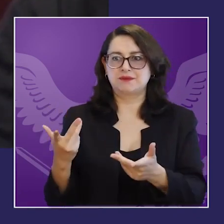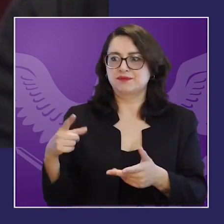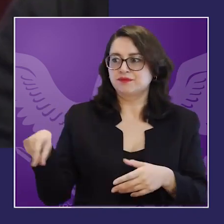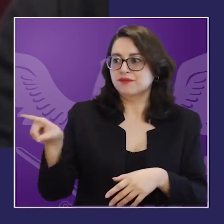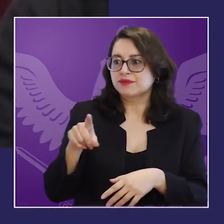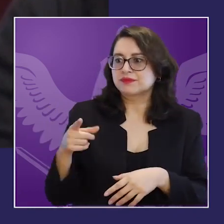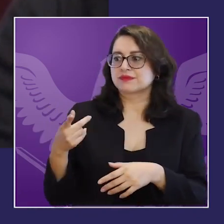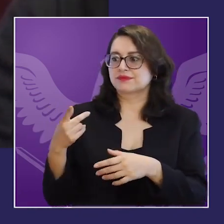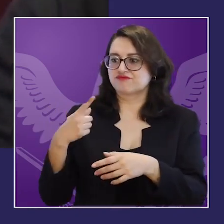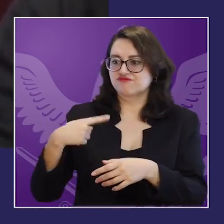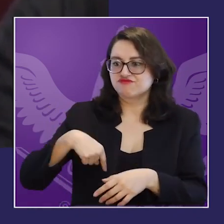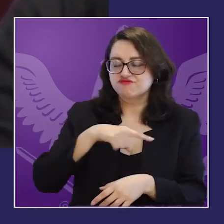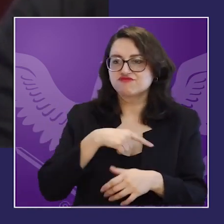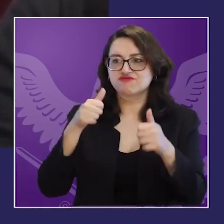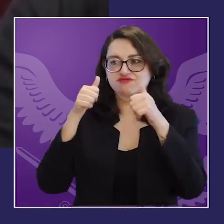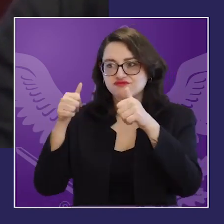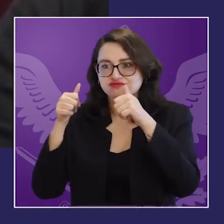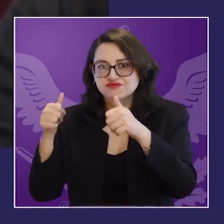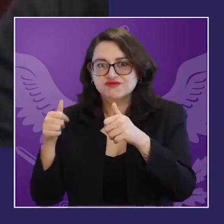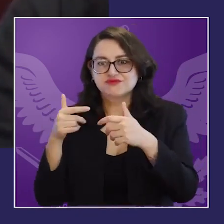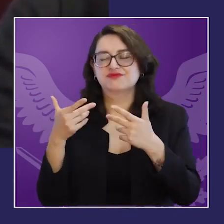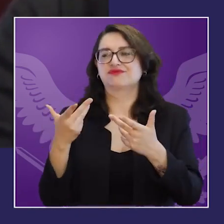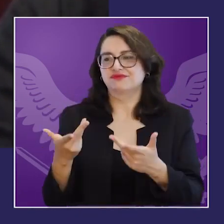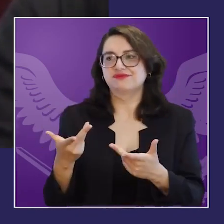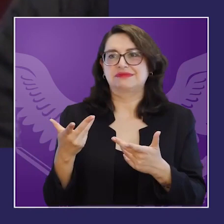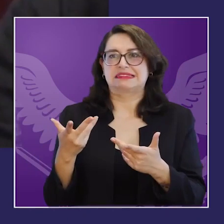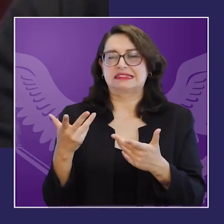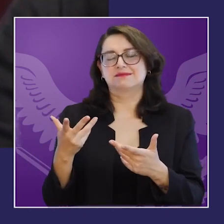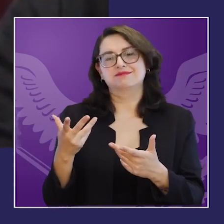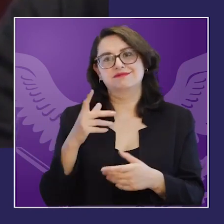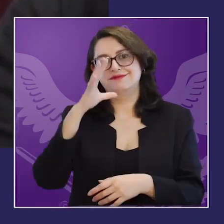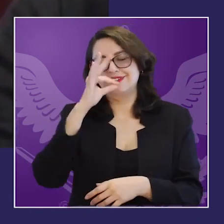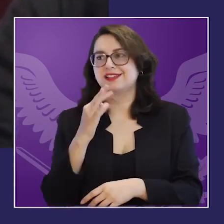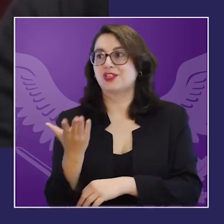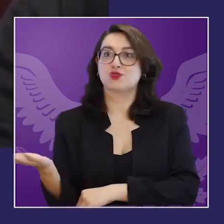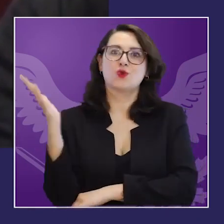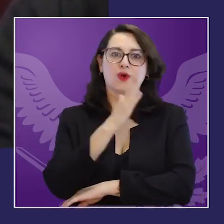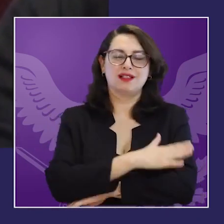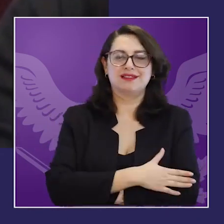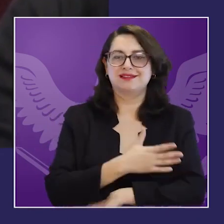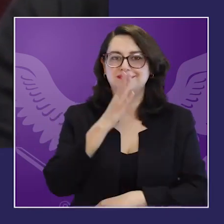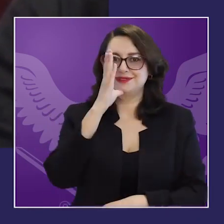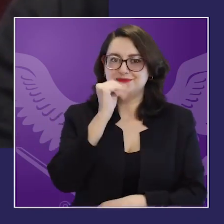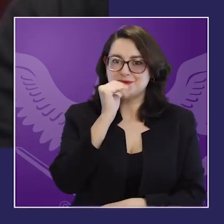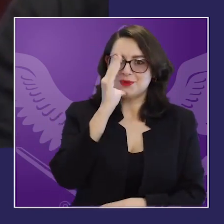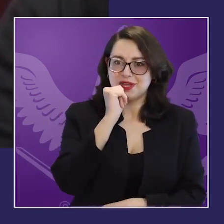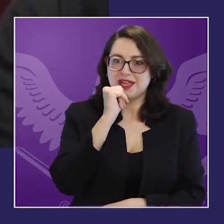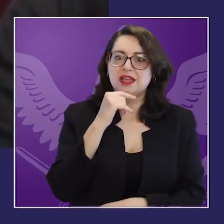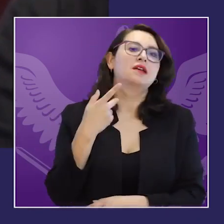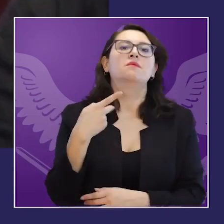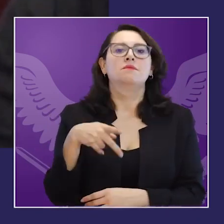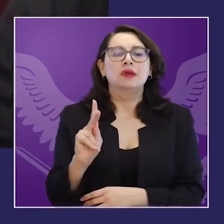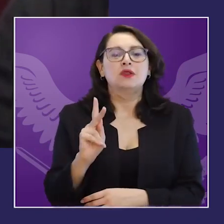solo día, así que decidimos abrir los espacios para tener la posibilidad de que ustedes tengan y entre las